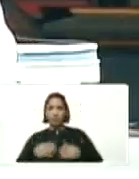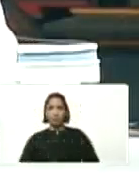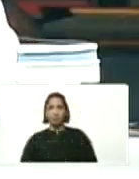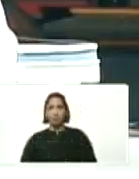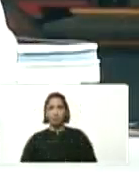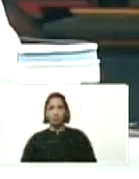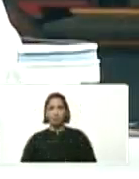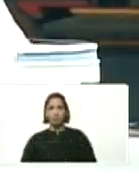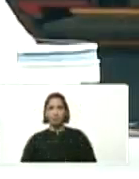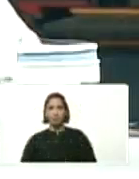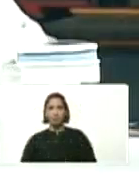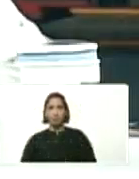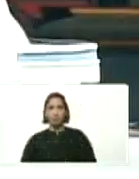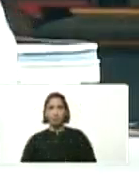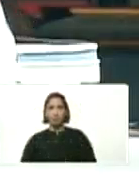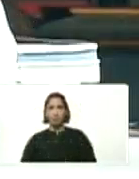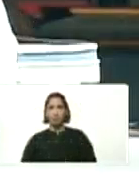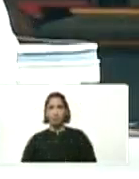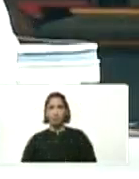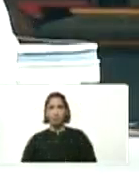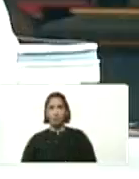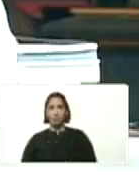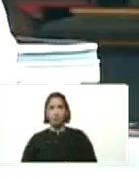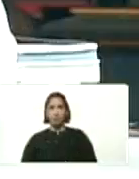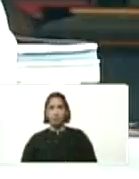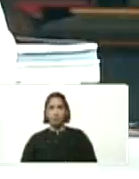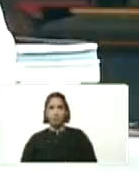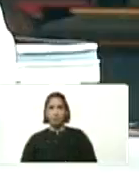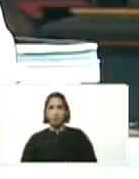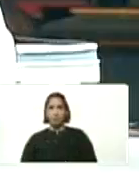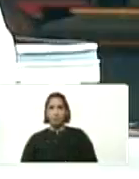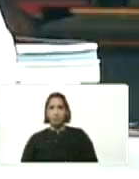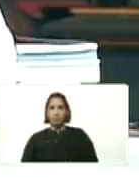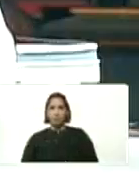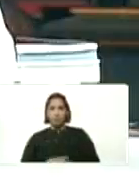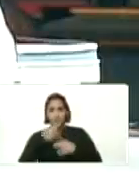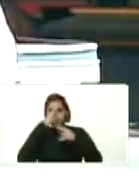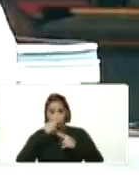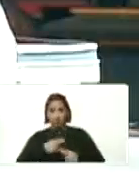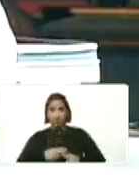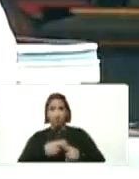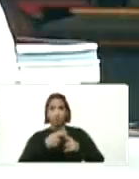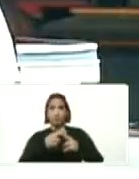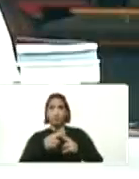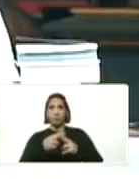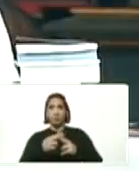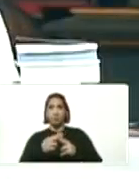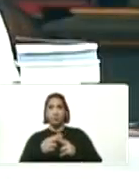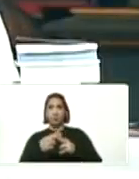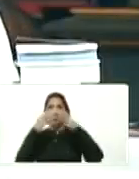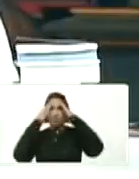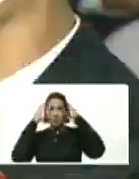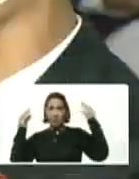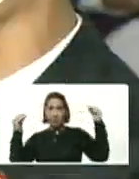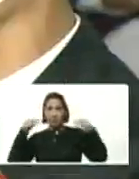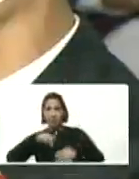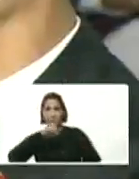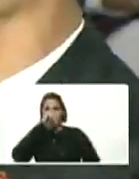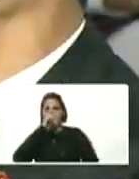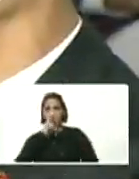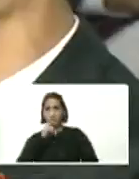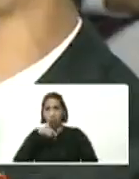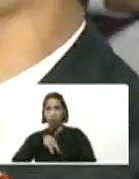Ho, de Nguyen Yap Yap. ¿No? Homenajeamos a Vietnam en este año de